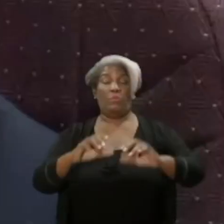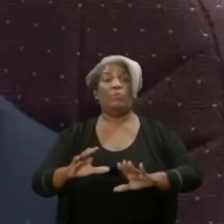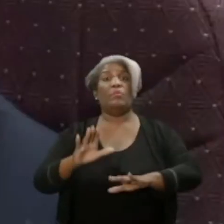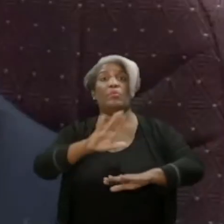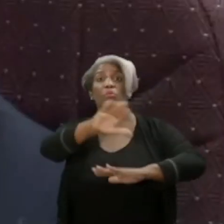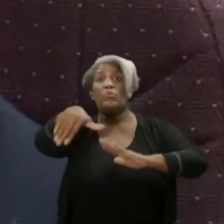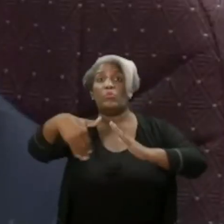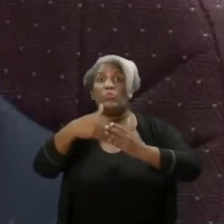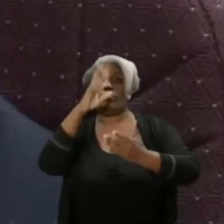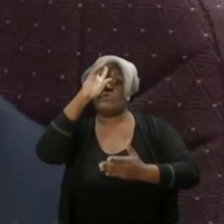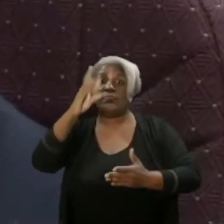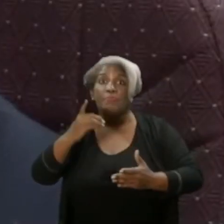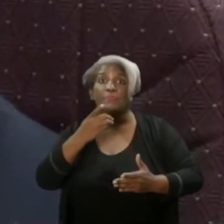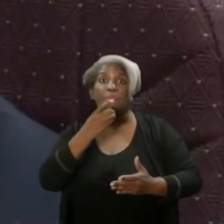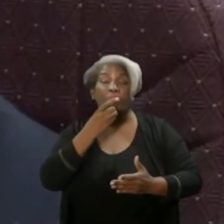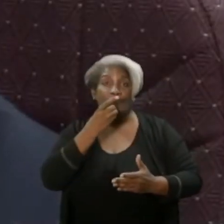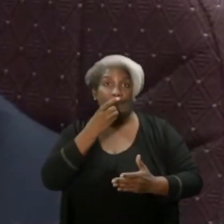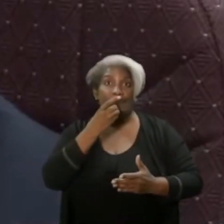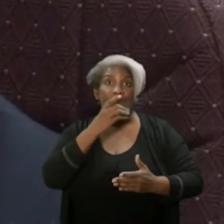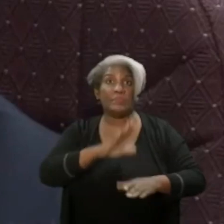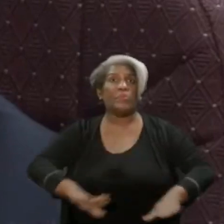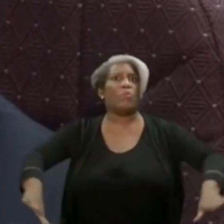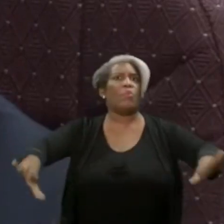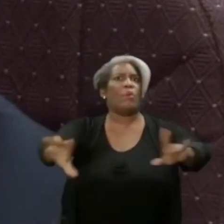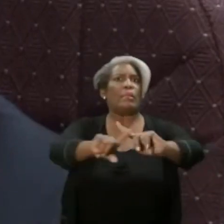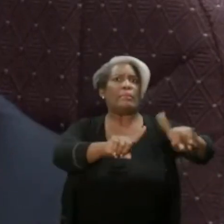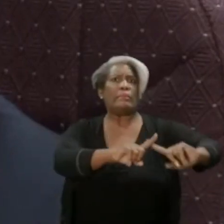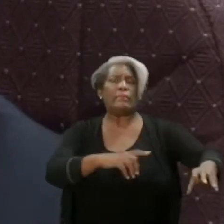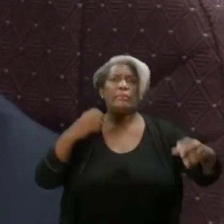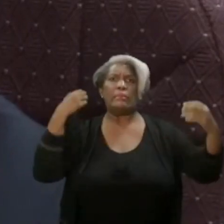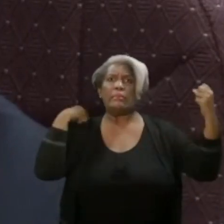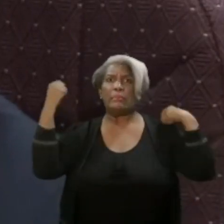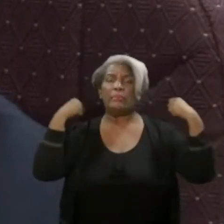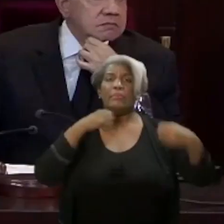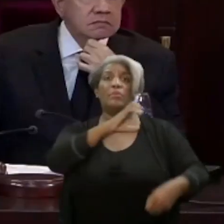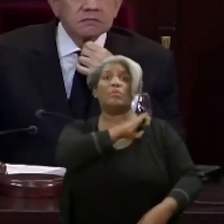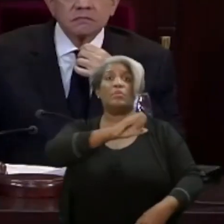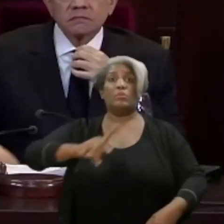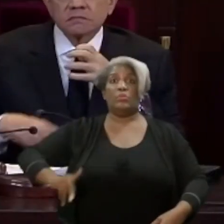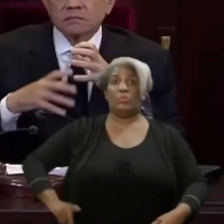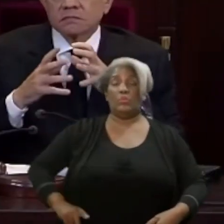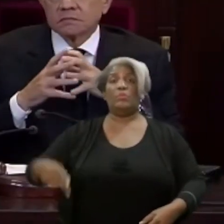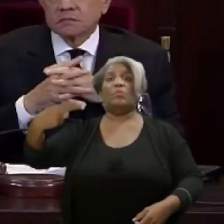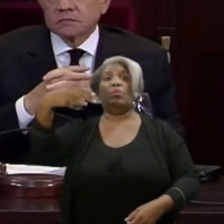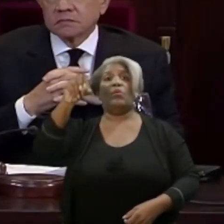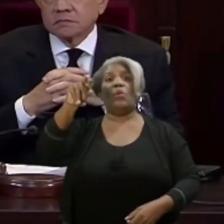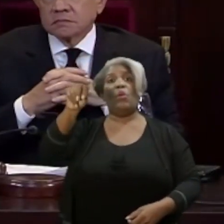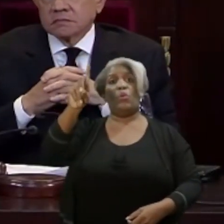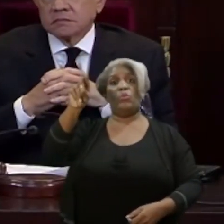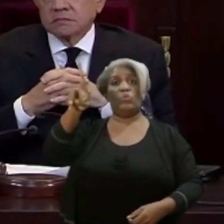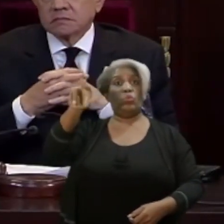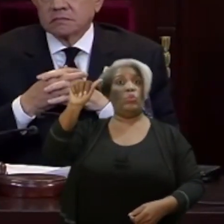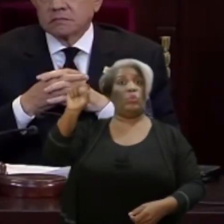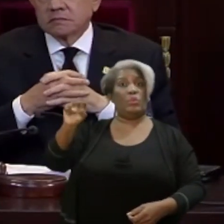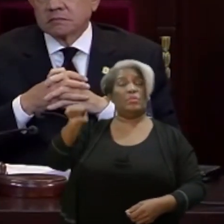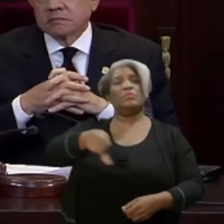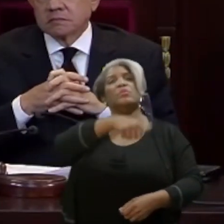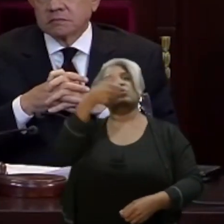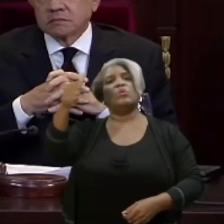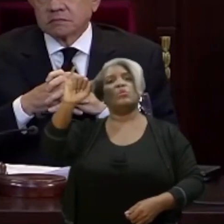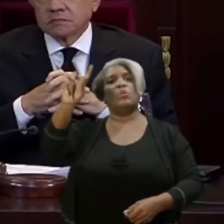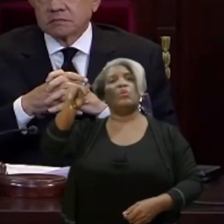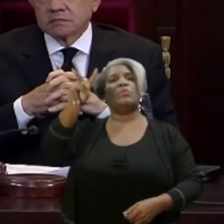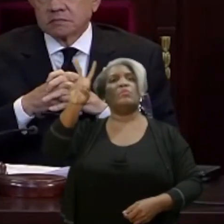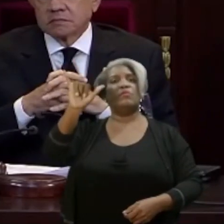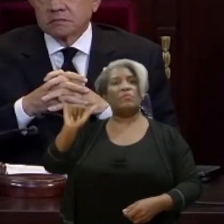la geografía nacional. Entre los polideportivos inaugurados figuran los de Cristo Rey, Honduras y el barrio Invi del Distrito Nacional, así